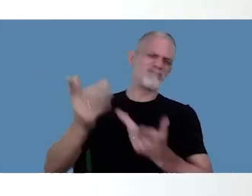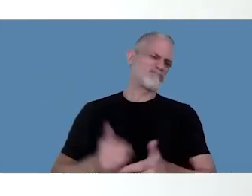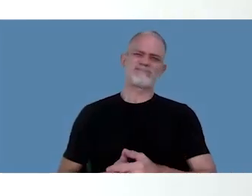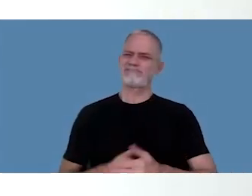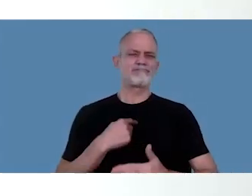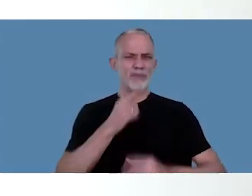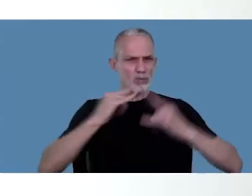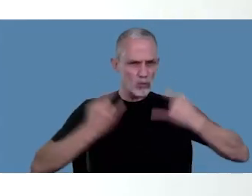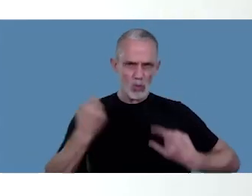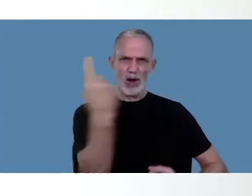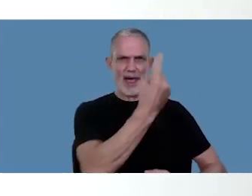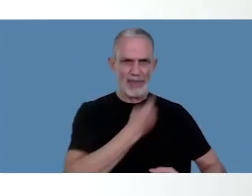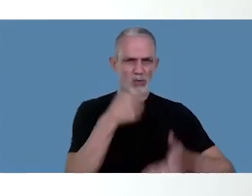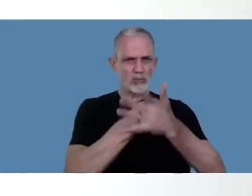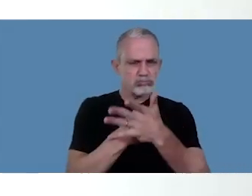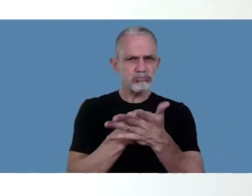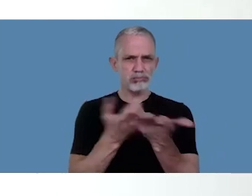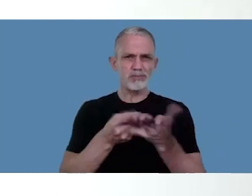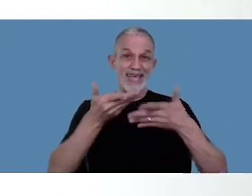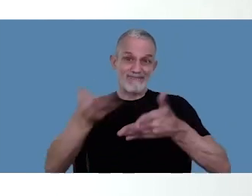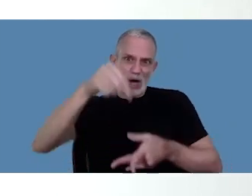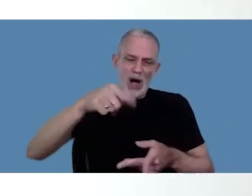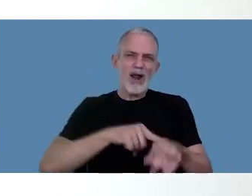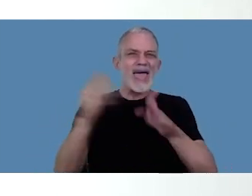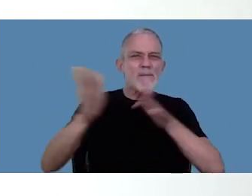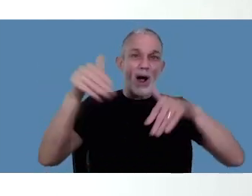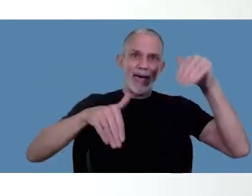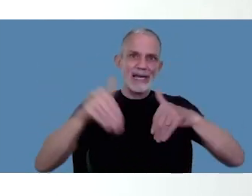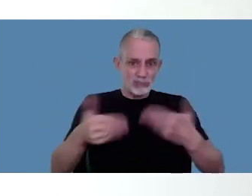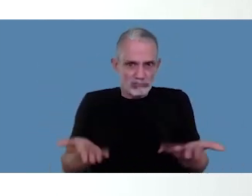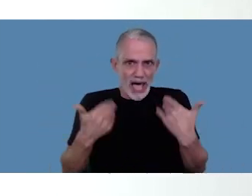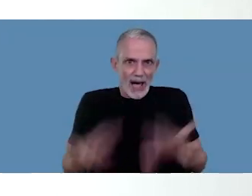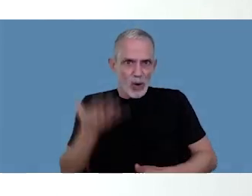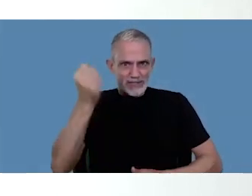por eso y los invito más ahora en época de elecciones. Aprovechemos esta situación.